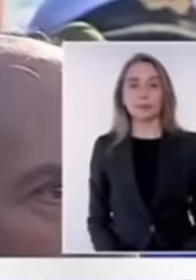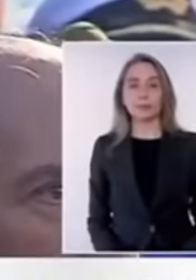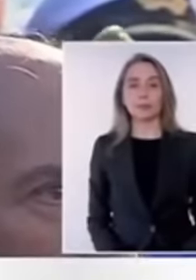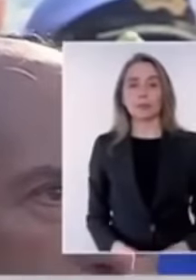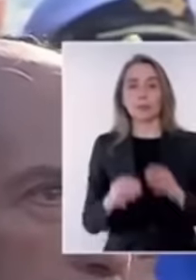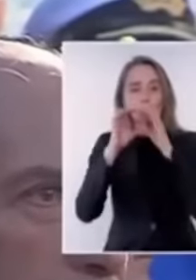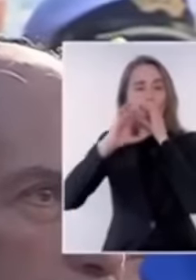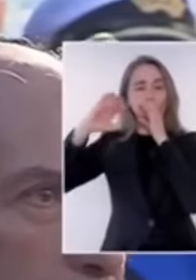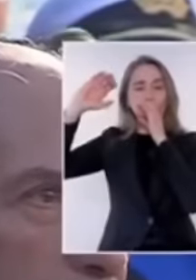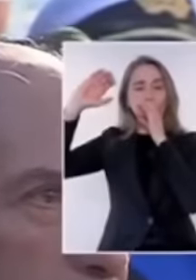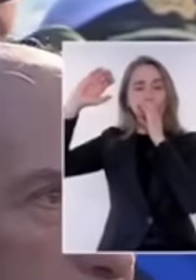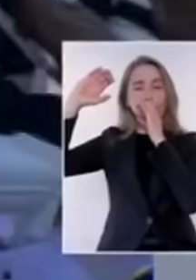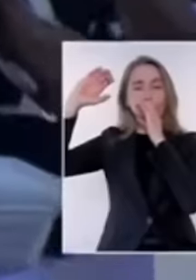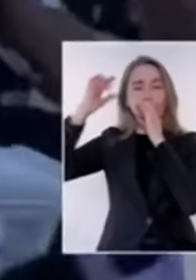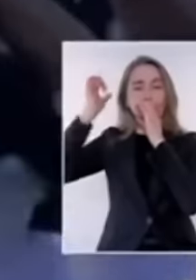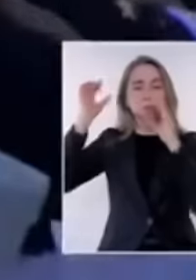de toda Sudamérica.